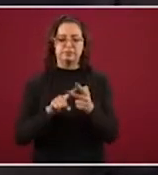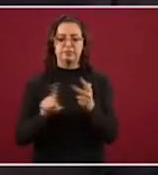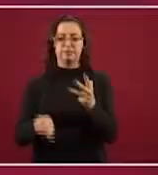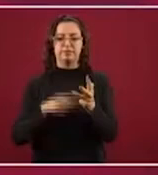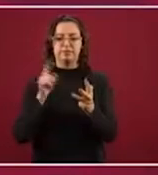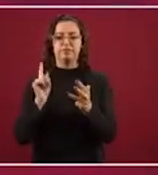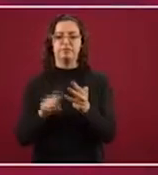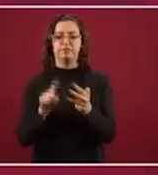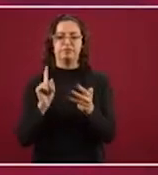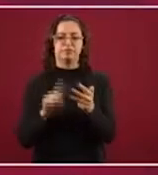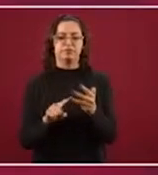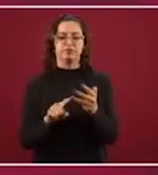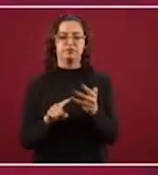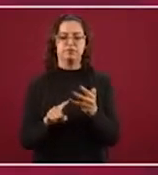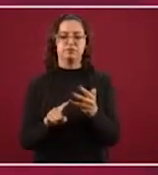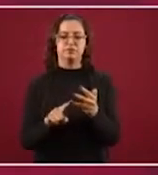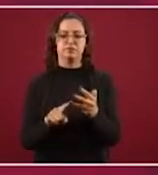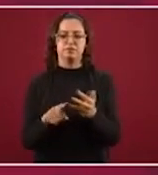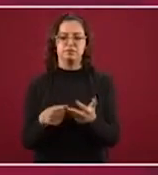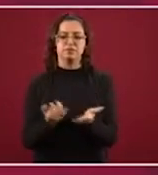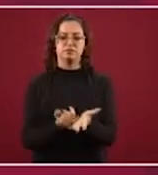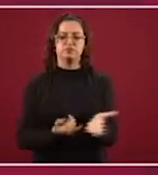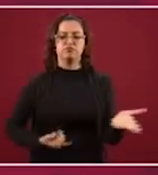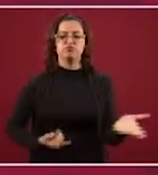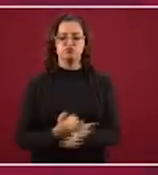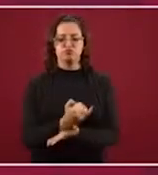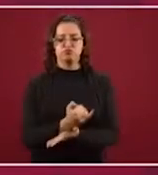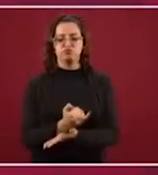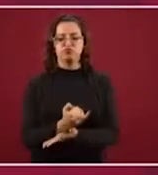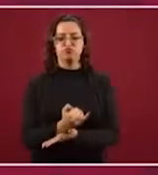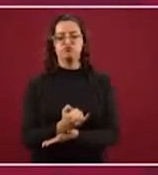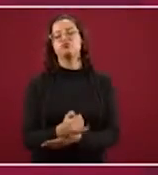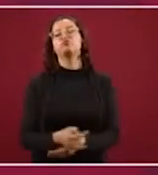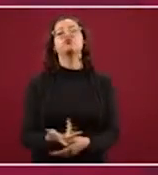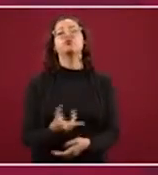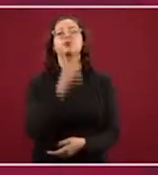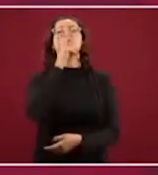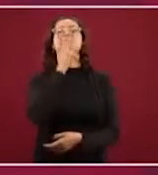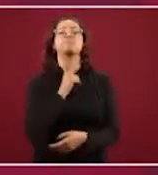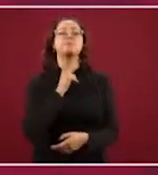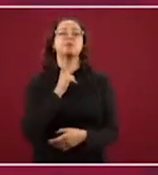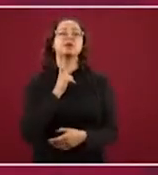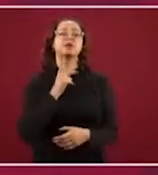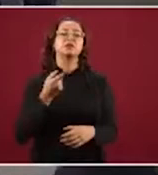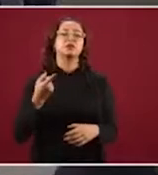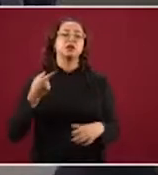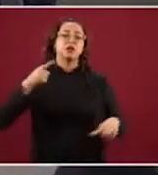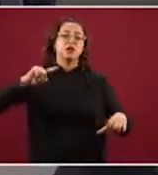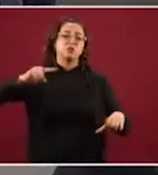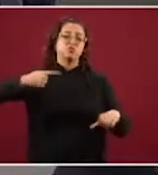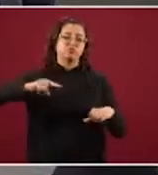decidimos no explotar hidrocarburos con la